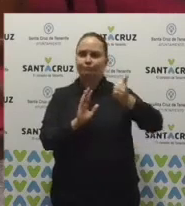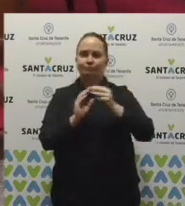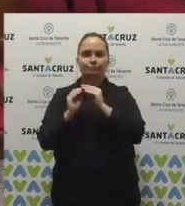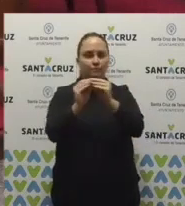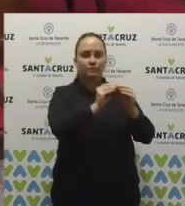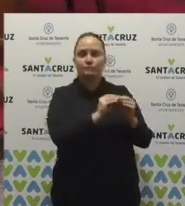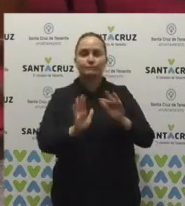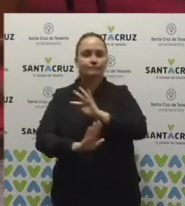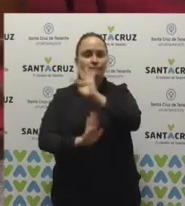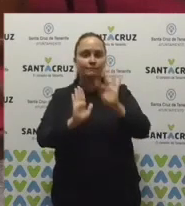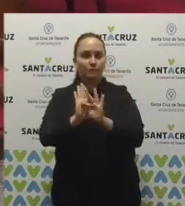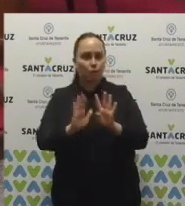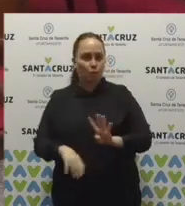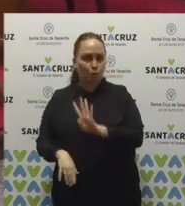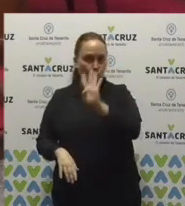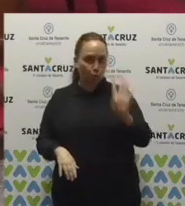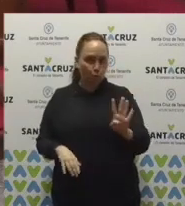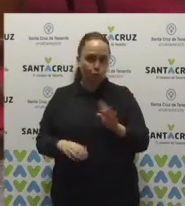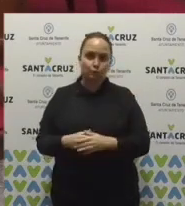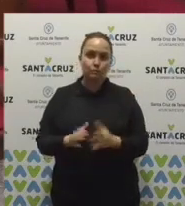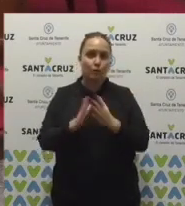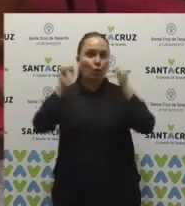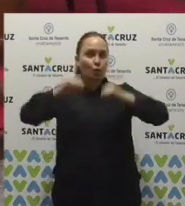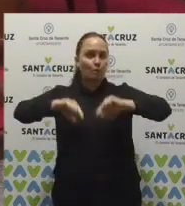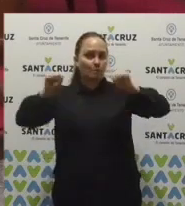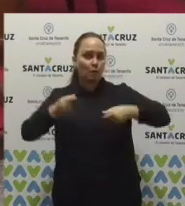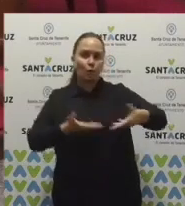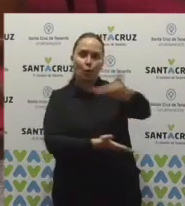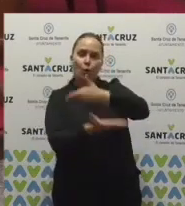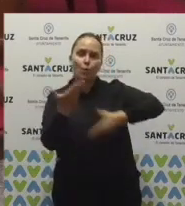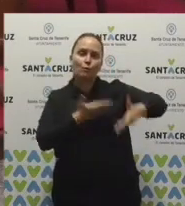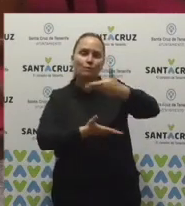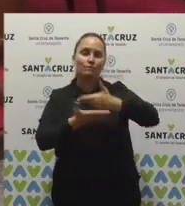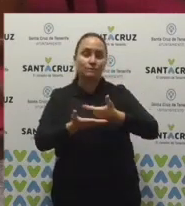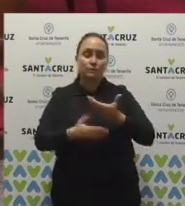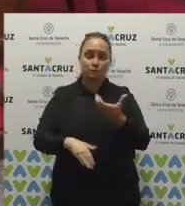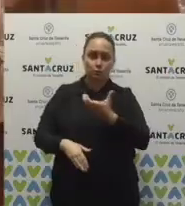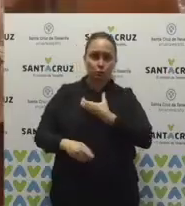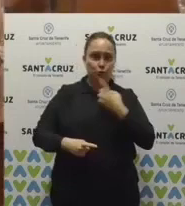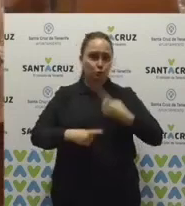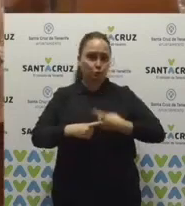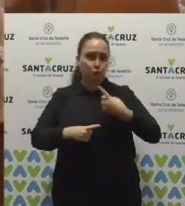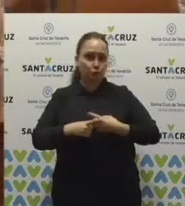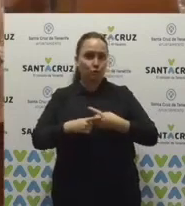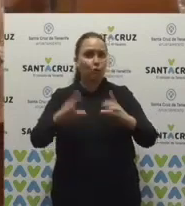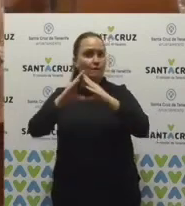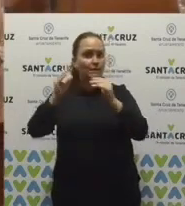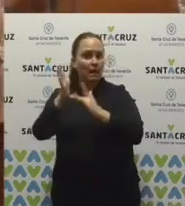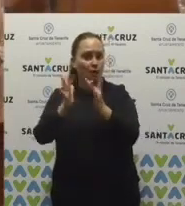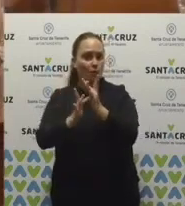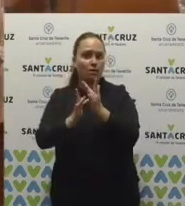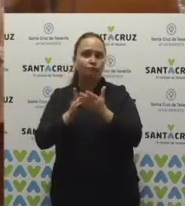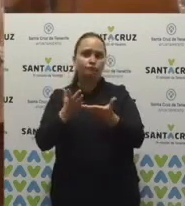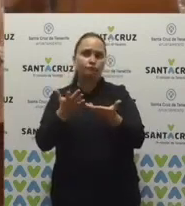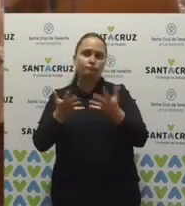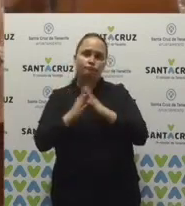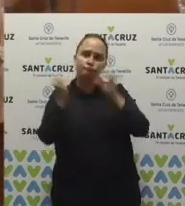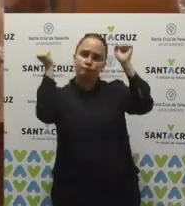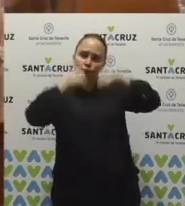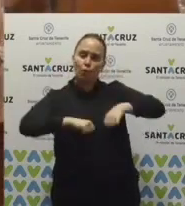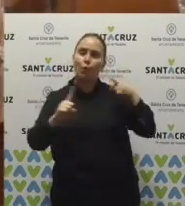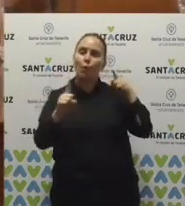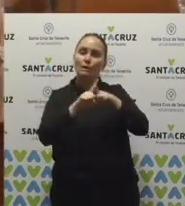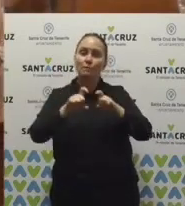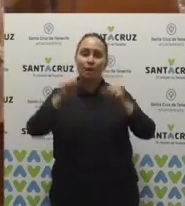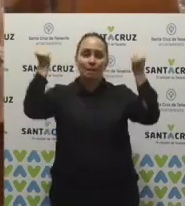al punto número cuatro convenio de colaboración entre el excelentísimo ayuntamiento de santa creu que la universidad de la laguna para la realización de prácticas externas